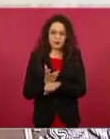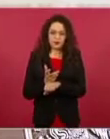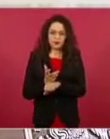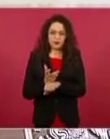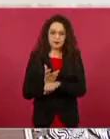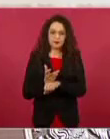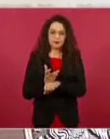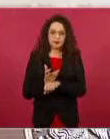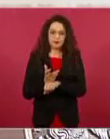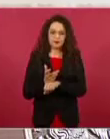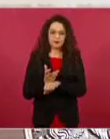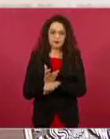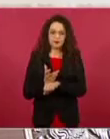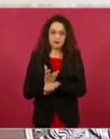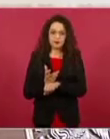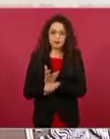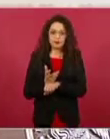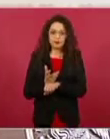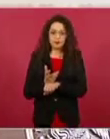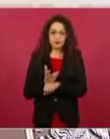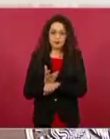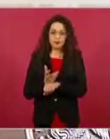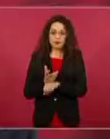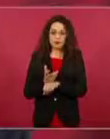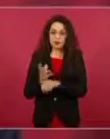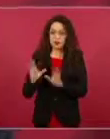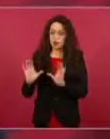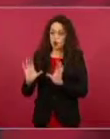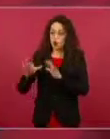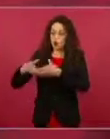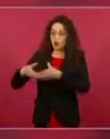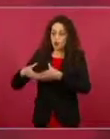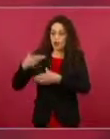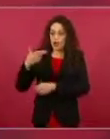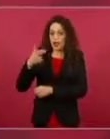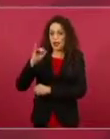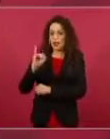de la comunidad hispana más grande,